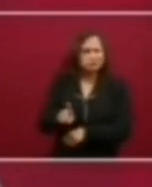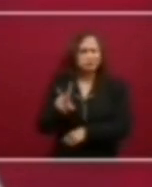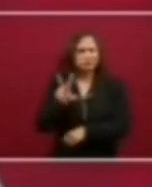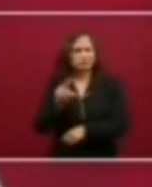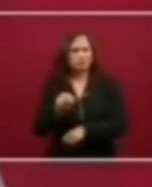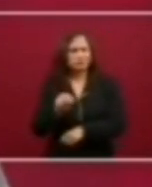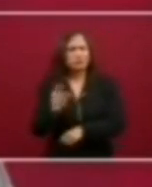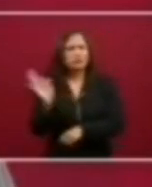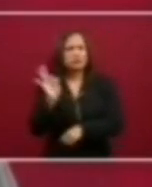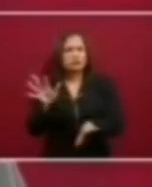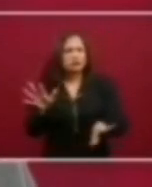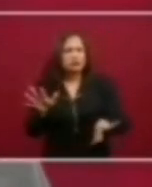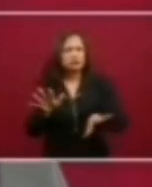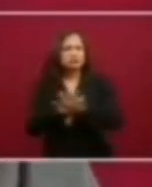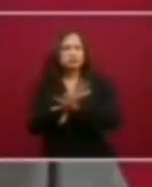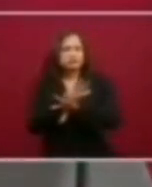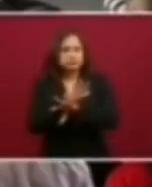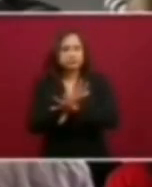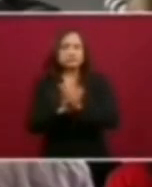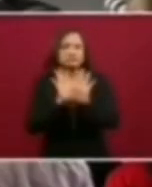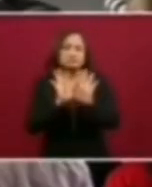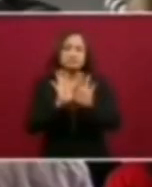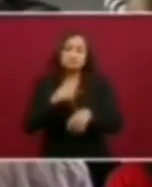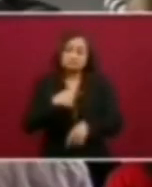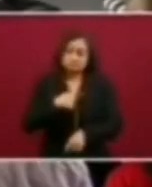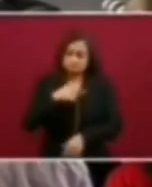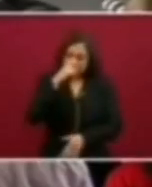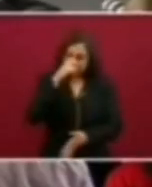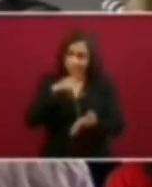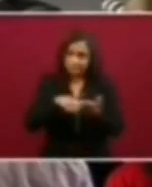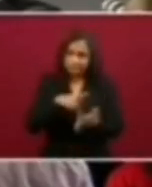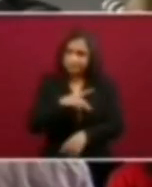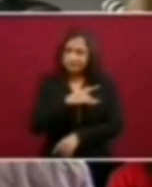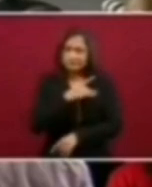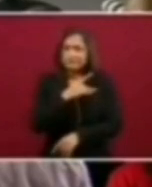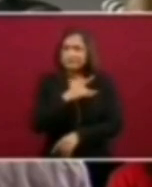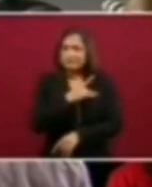Yo creo que va a haber una